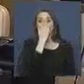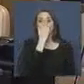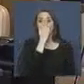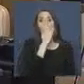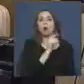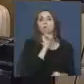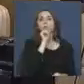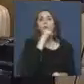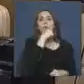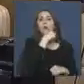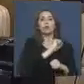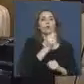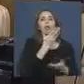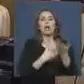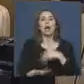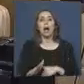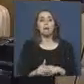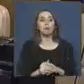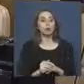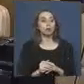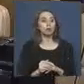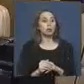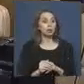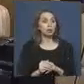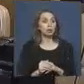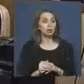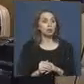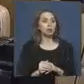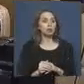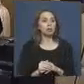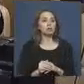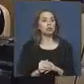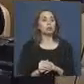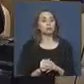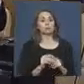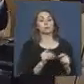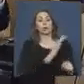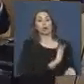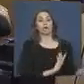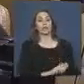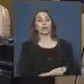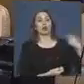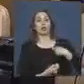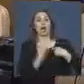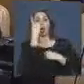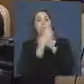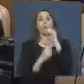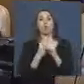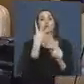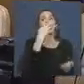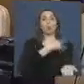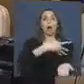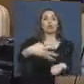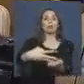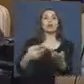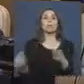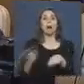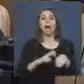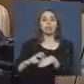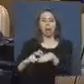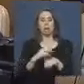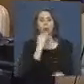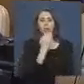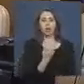cambiar. Porque un... Lo que le entregan en transporte son cuatro millones al año. Cuatro millones al año no es nada.